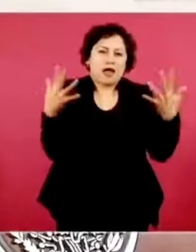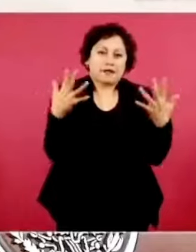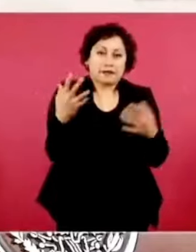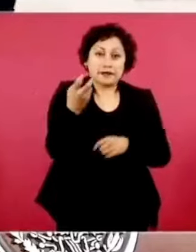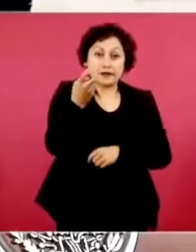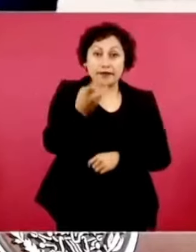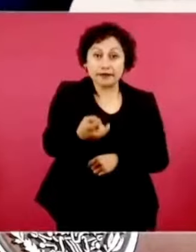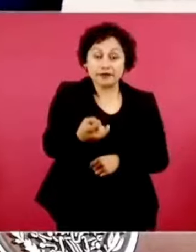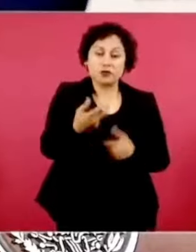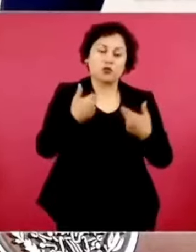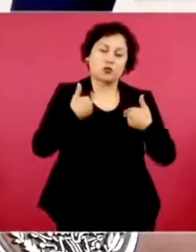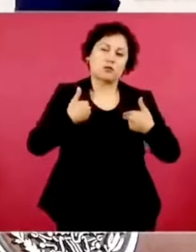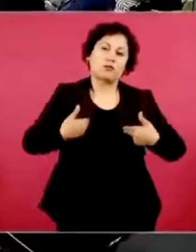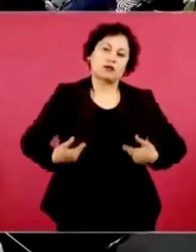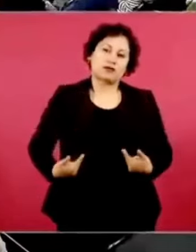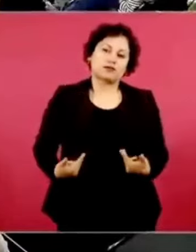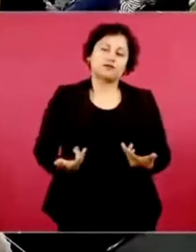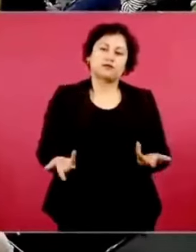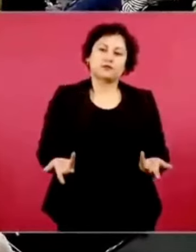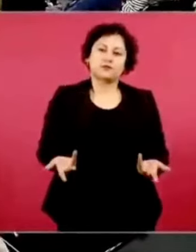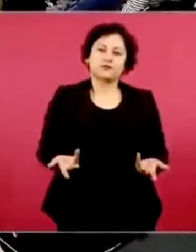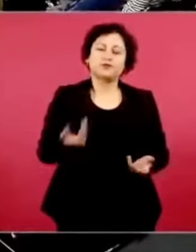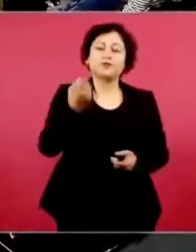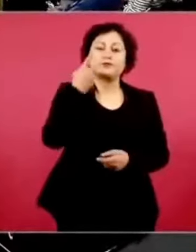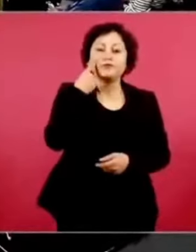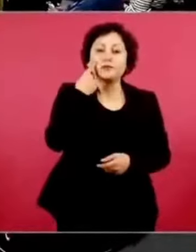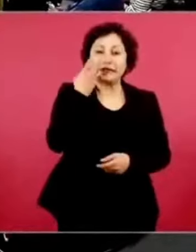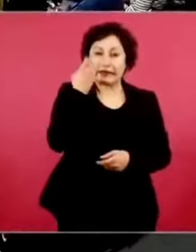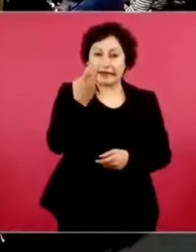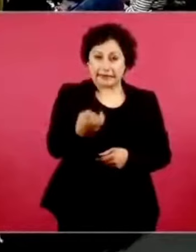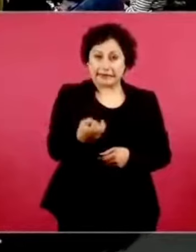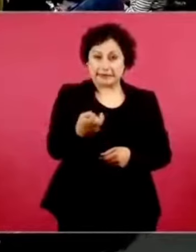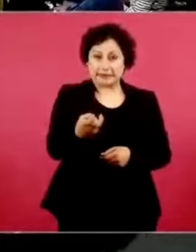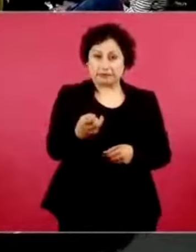habían cuando menos 4 cosas